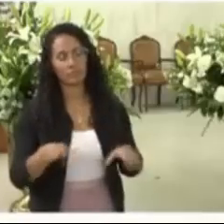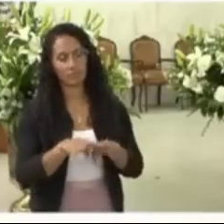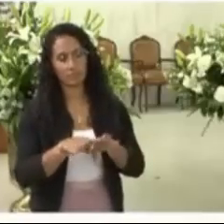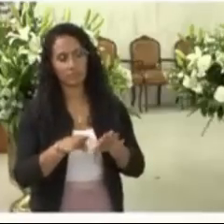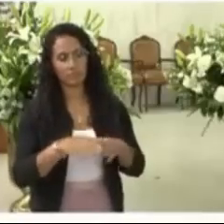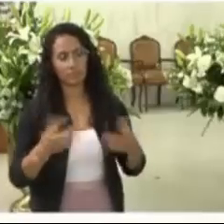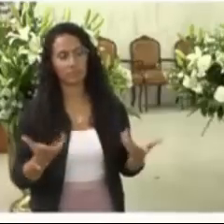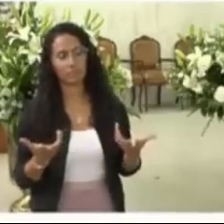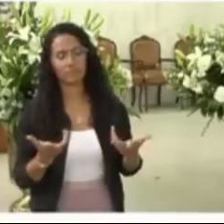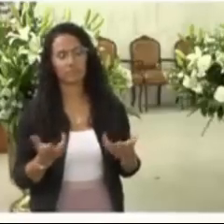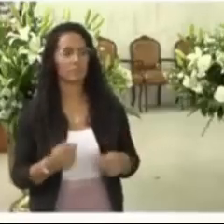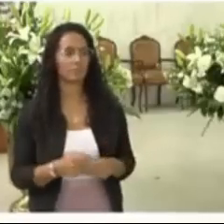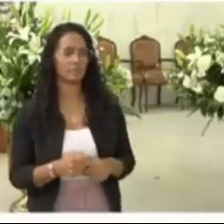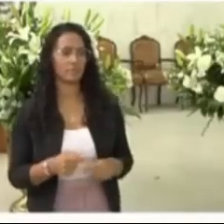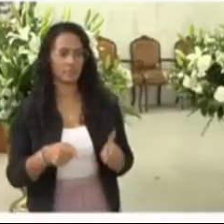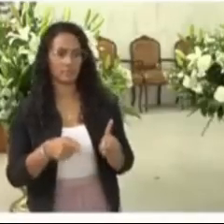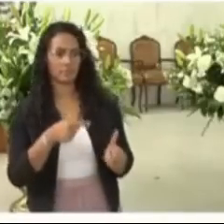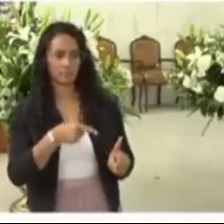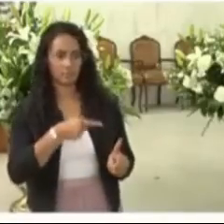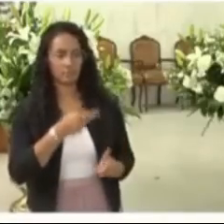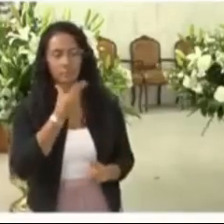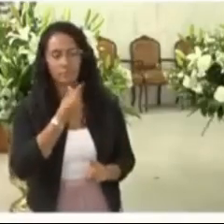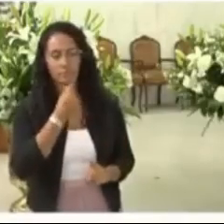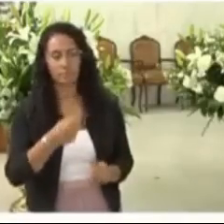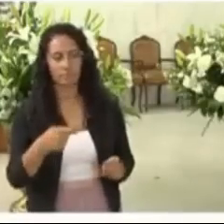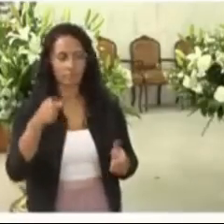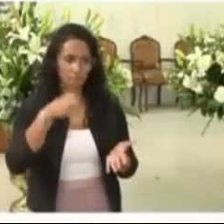Humilló su rostro.